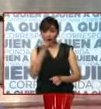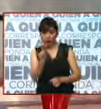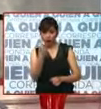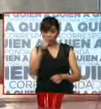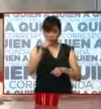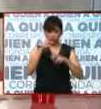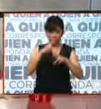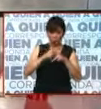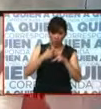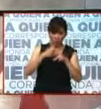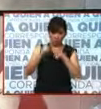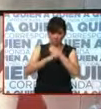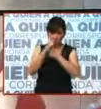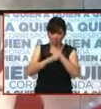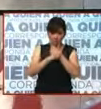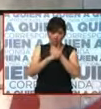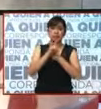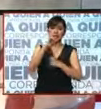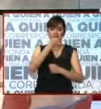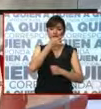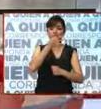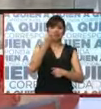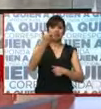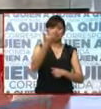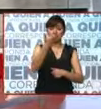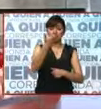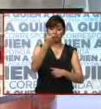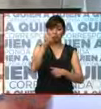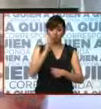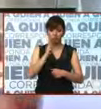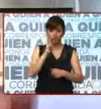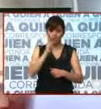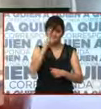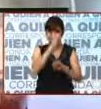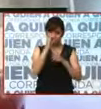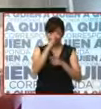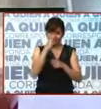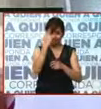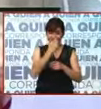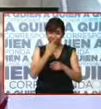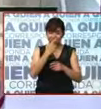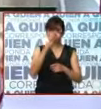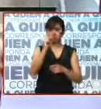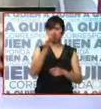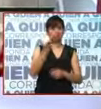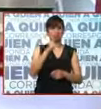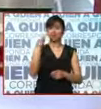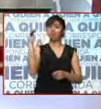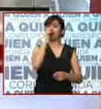Alameda del Sur y no tiene un solo costo. No te van a cobrar nada. Ahora sí que es una